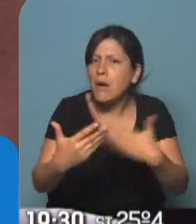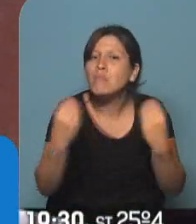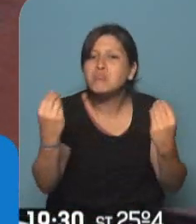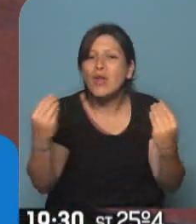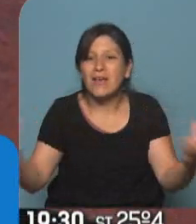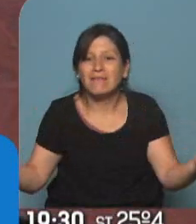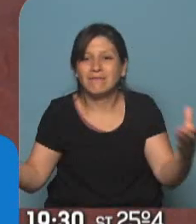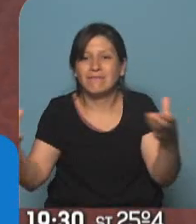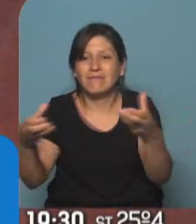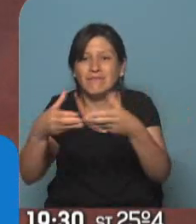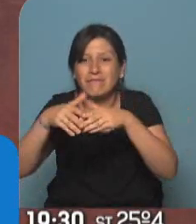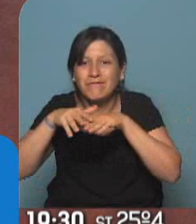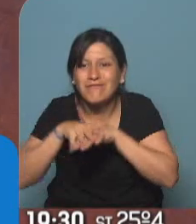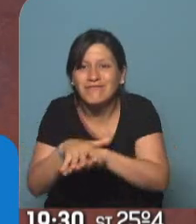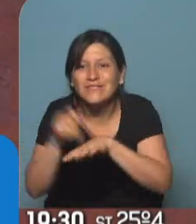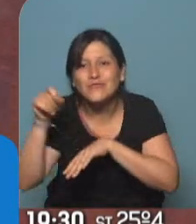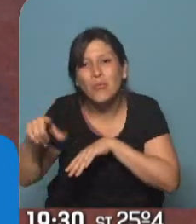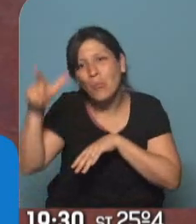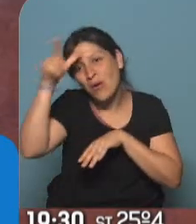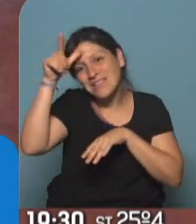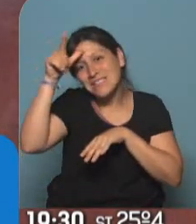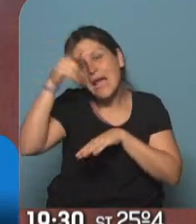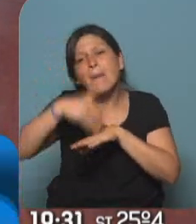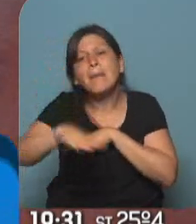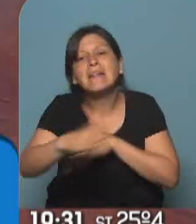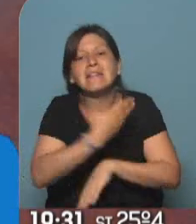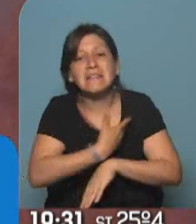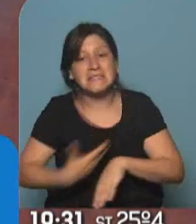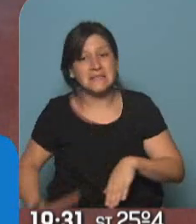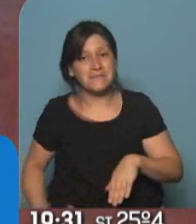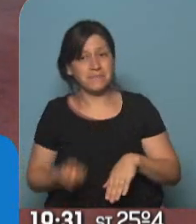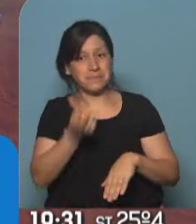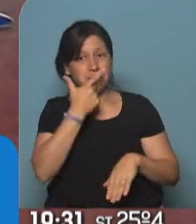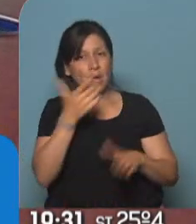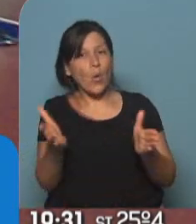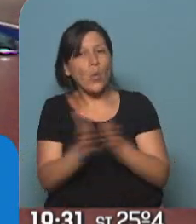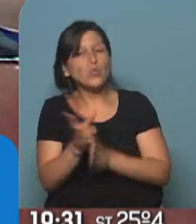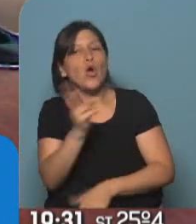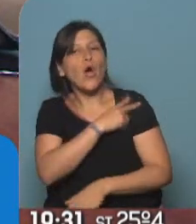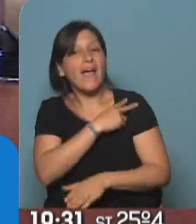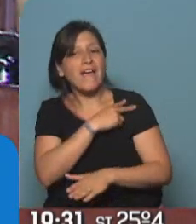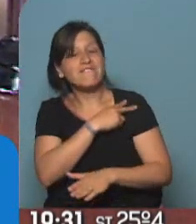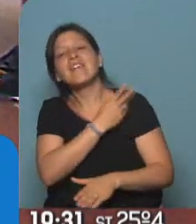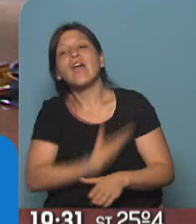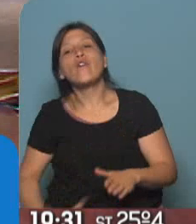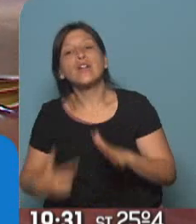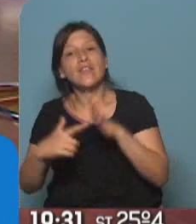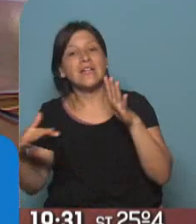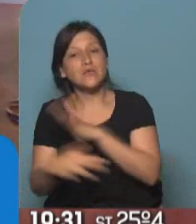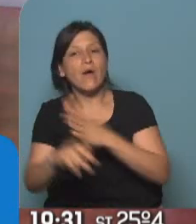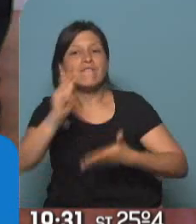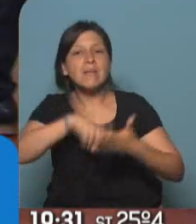porque ha recibido a partir de que el presidente de la nación y rodríguez larreta jefe bueno a la ciudad firman el acuerdo de traspaso